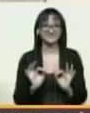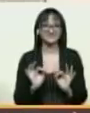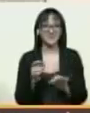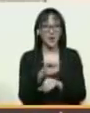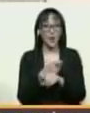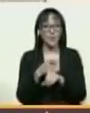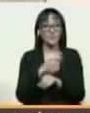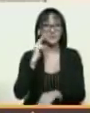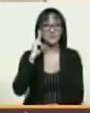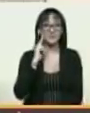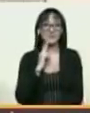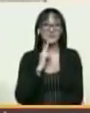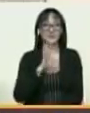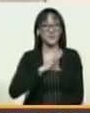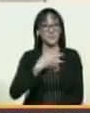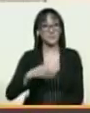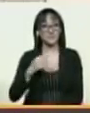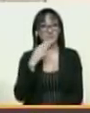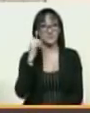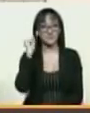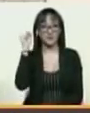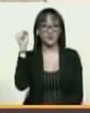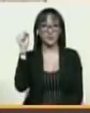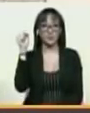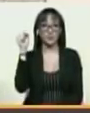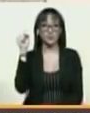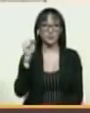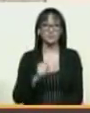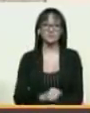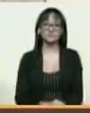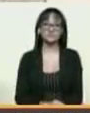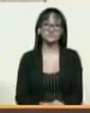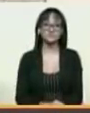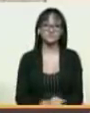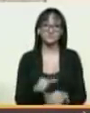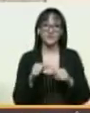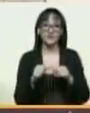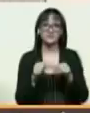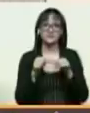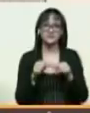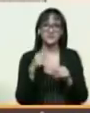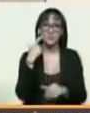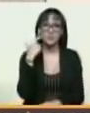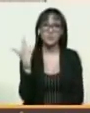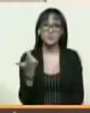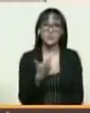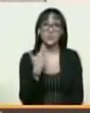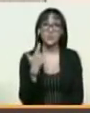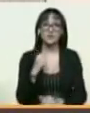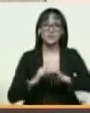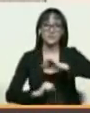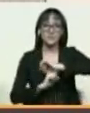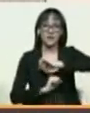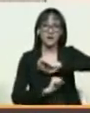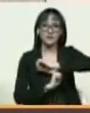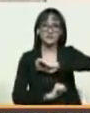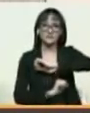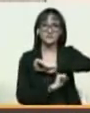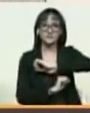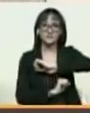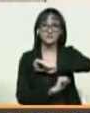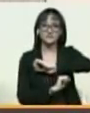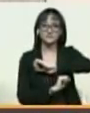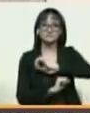gobierno bolivariano, del presidente Nicolás Maduro, para seguir buscando las bases necesarias